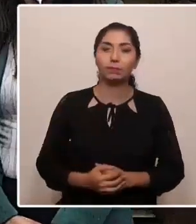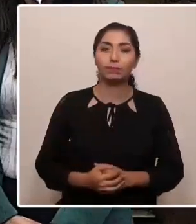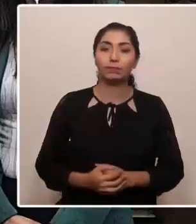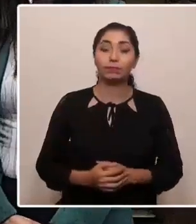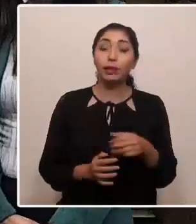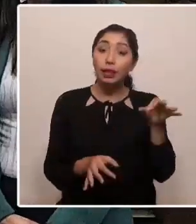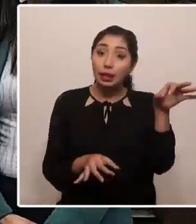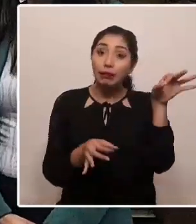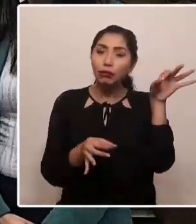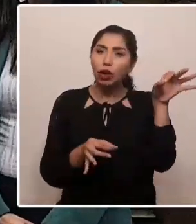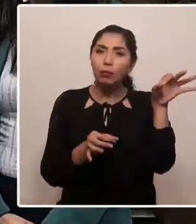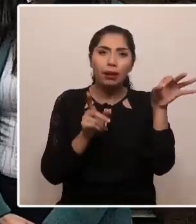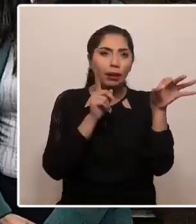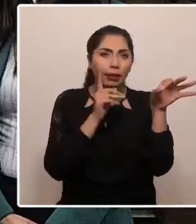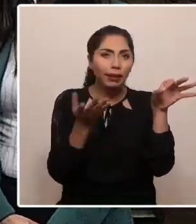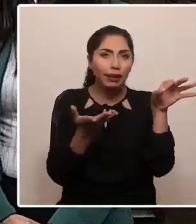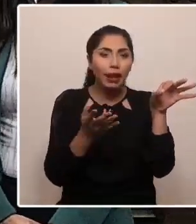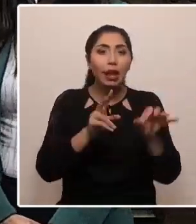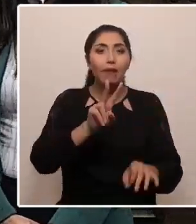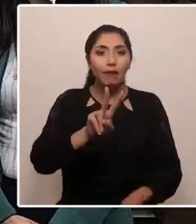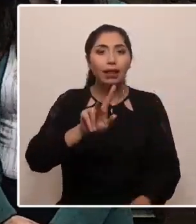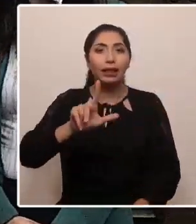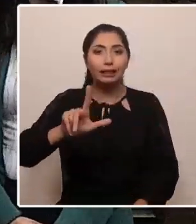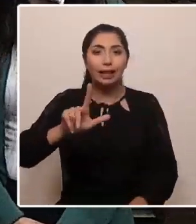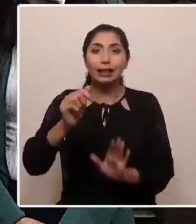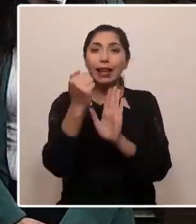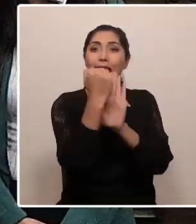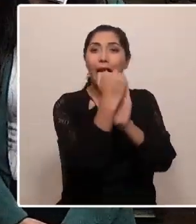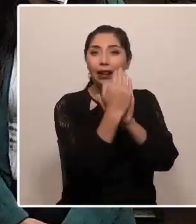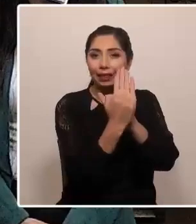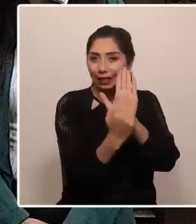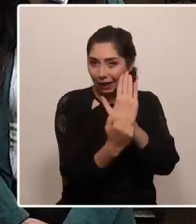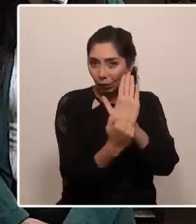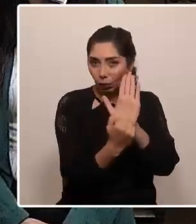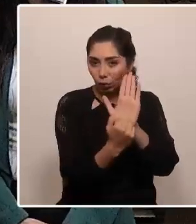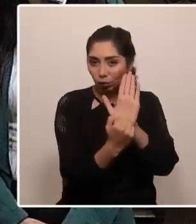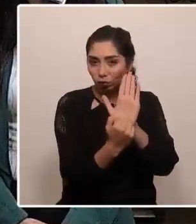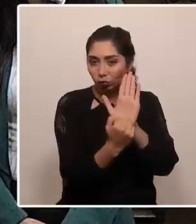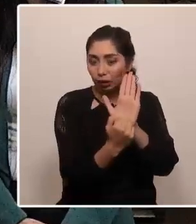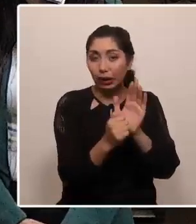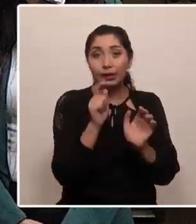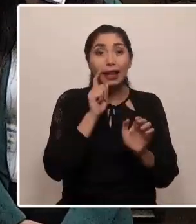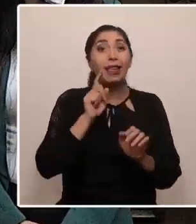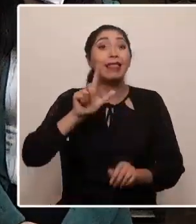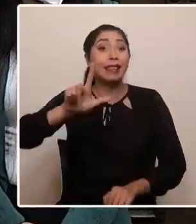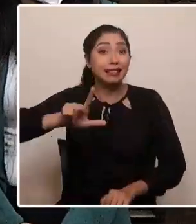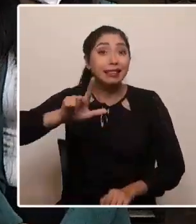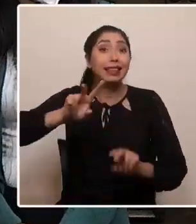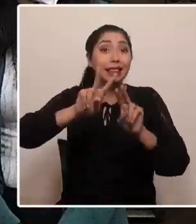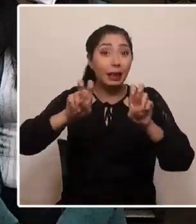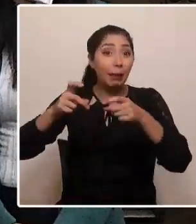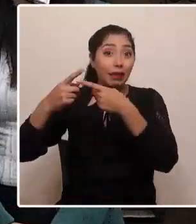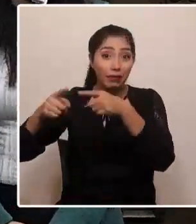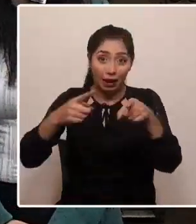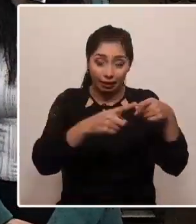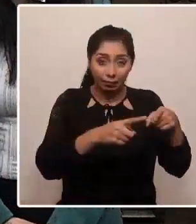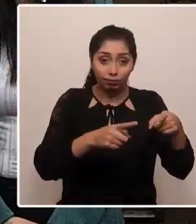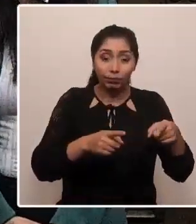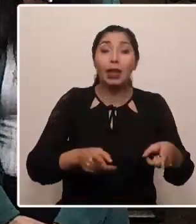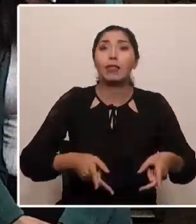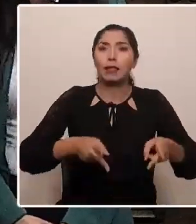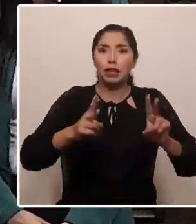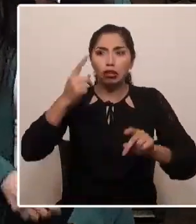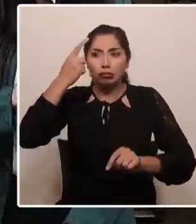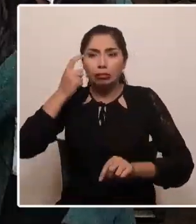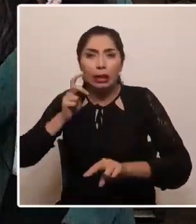informe contiene 27 artículos que hacen referencia a 17 temáticas. Derecho a la reparación,